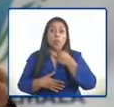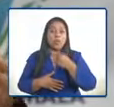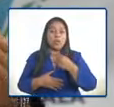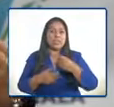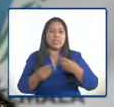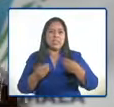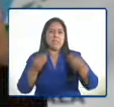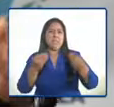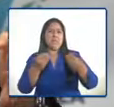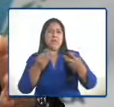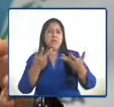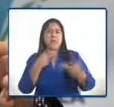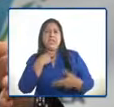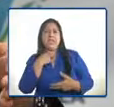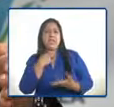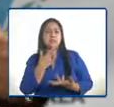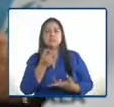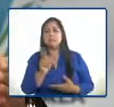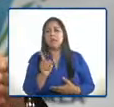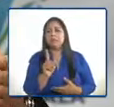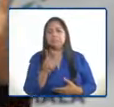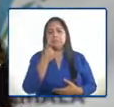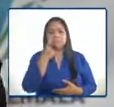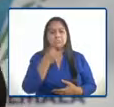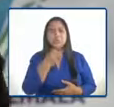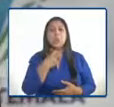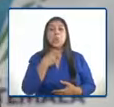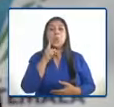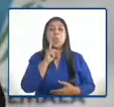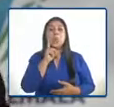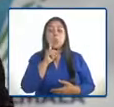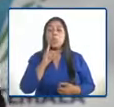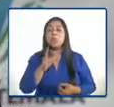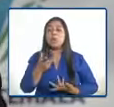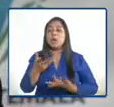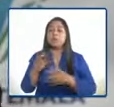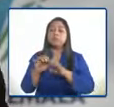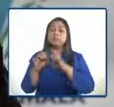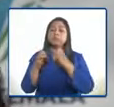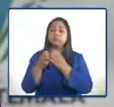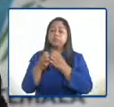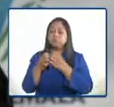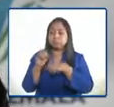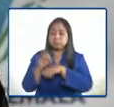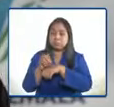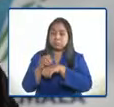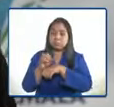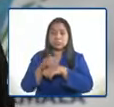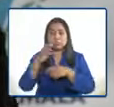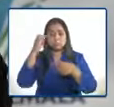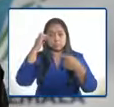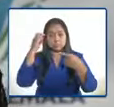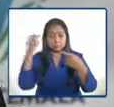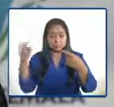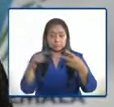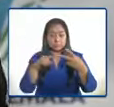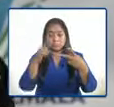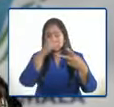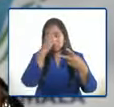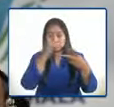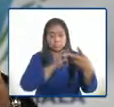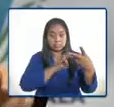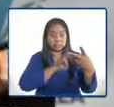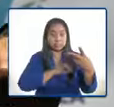sino que se le pone a estos jóvenes un equipo multidisciplinario encabezado por un psicólogo, un trabajador social y